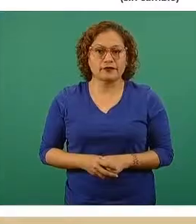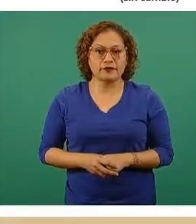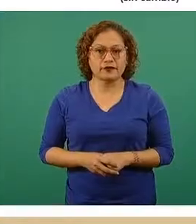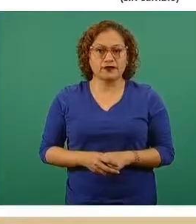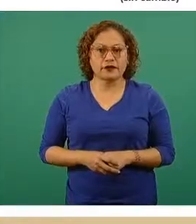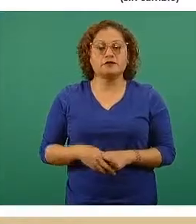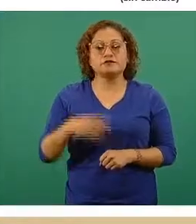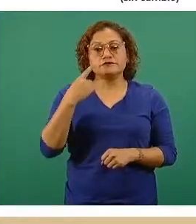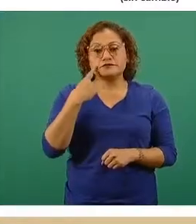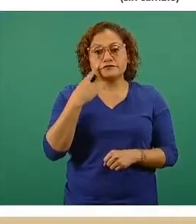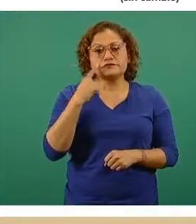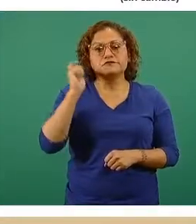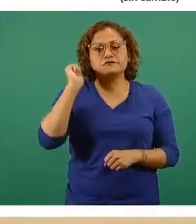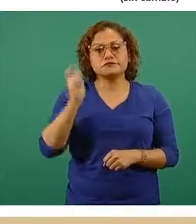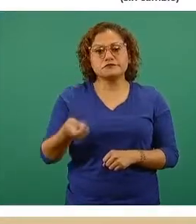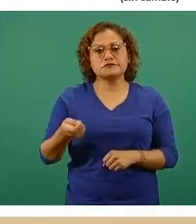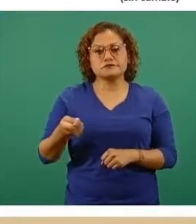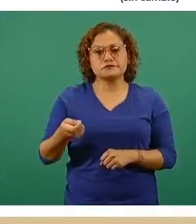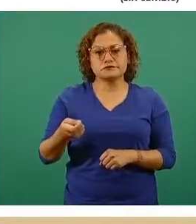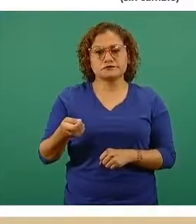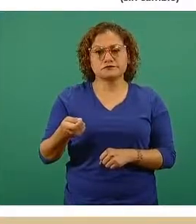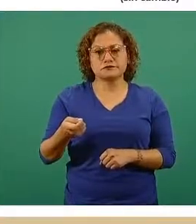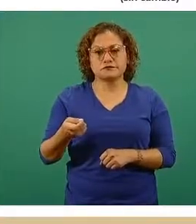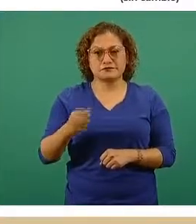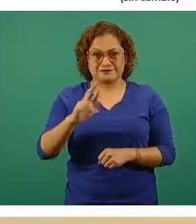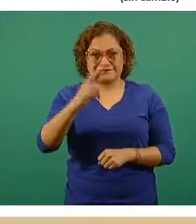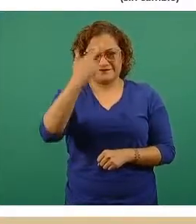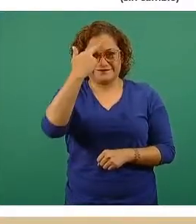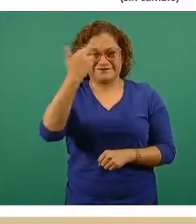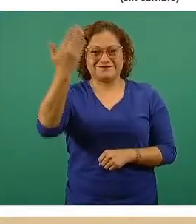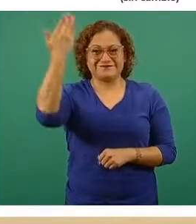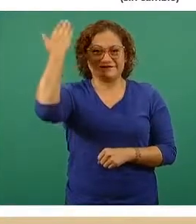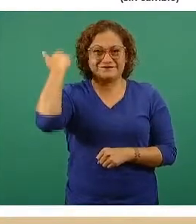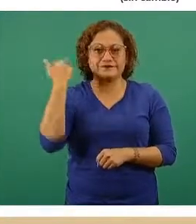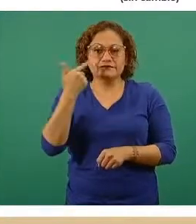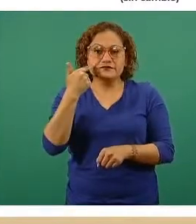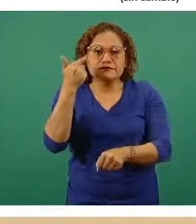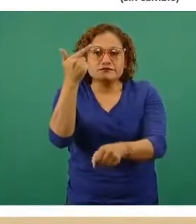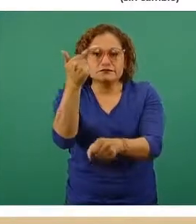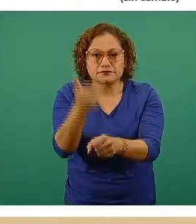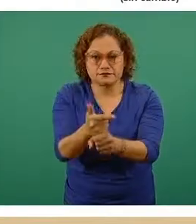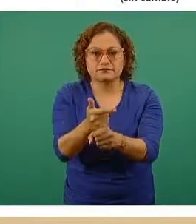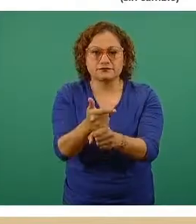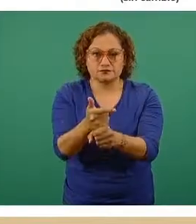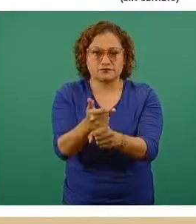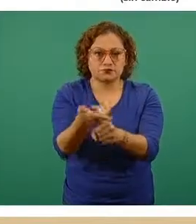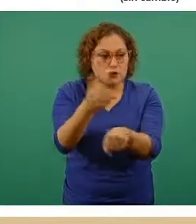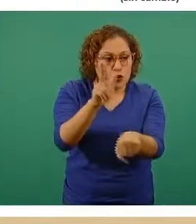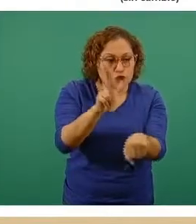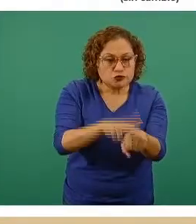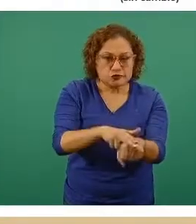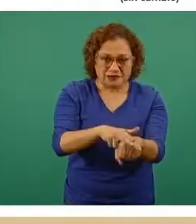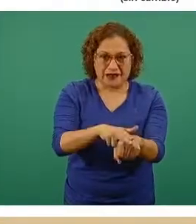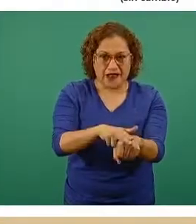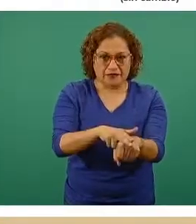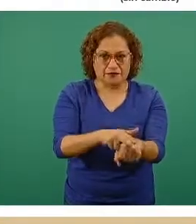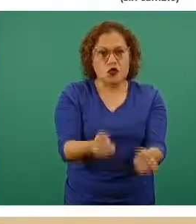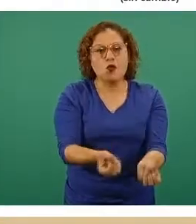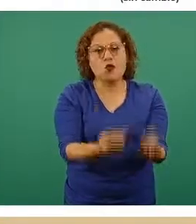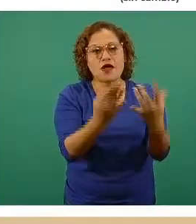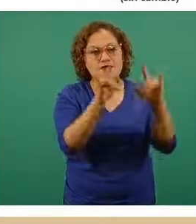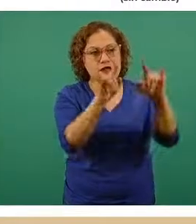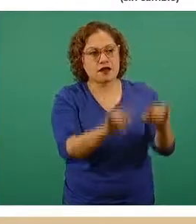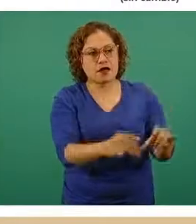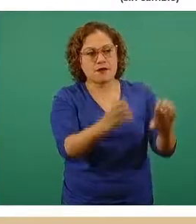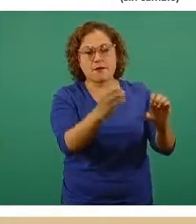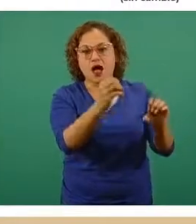tres anteriores indicadores donde teníamos e identificábamos y focalizábamos, estamos hablando de camas generales, en